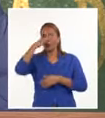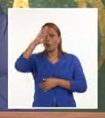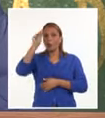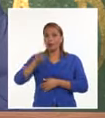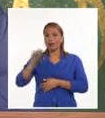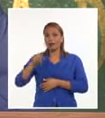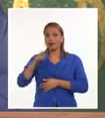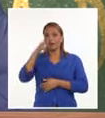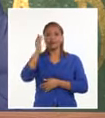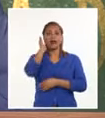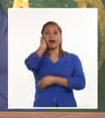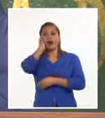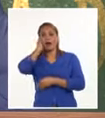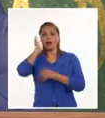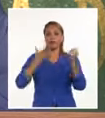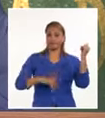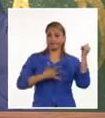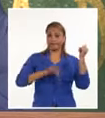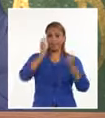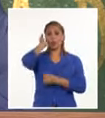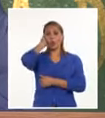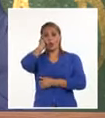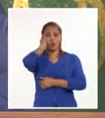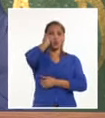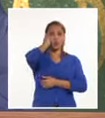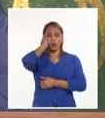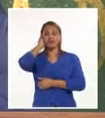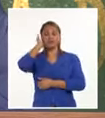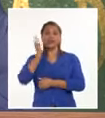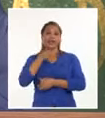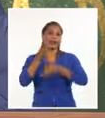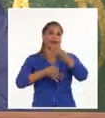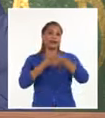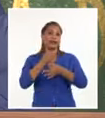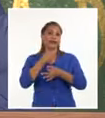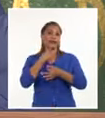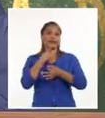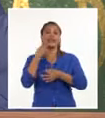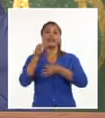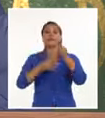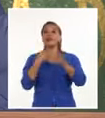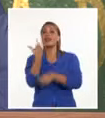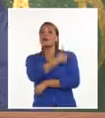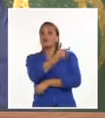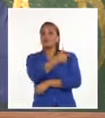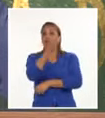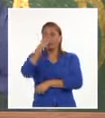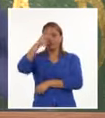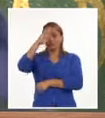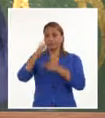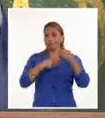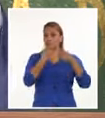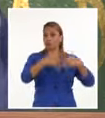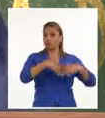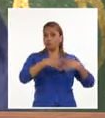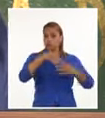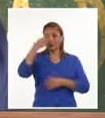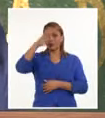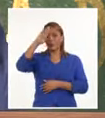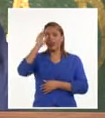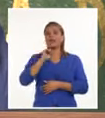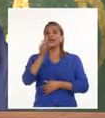Silvio Rodríguez, que al referirse a las vacunas cubanas, decía él, ¿de